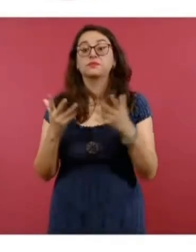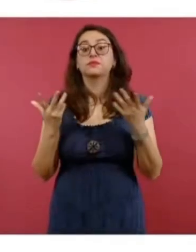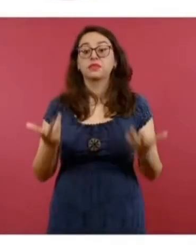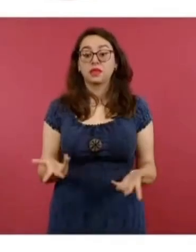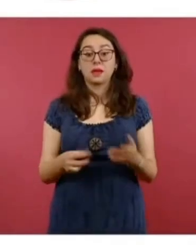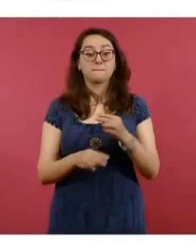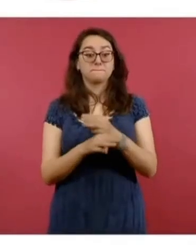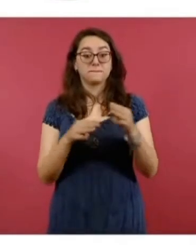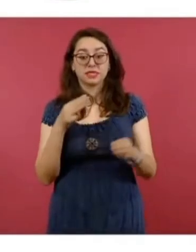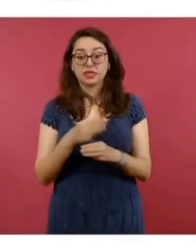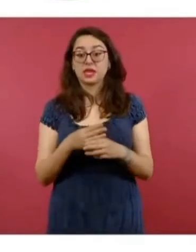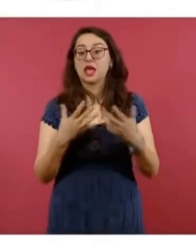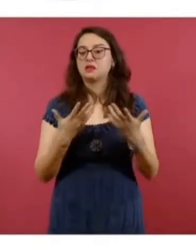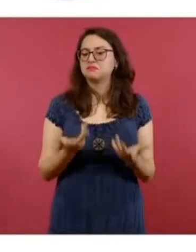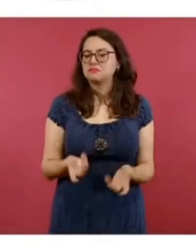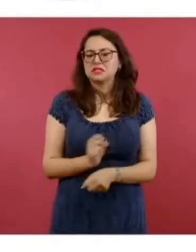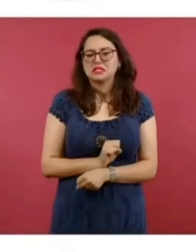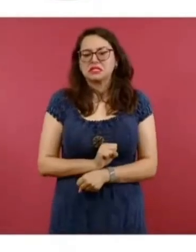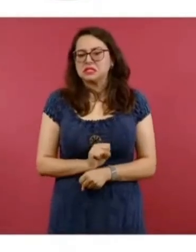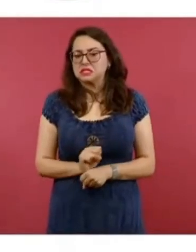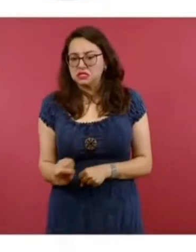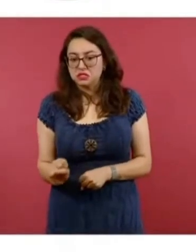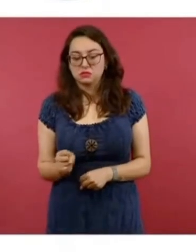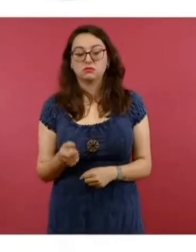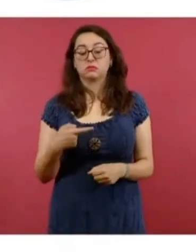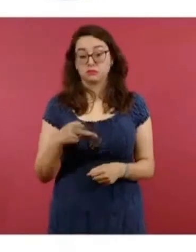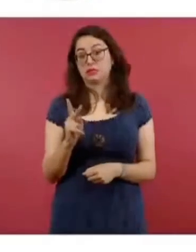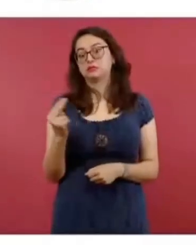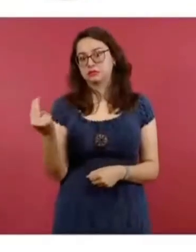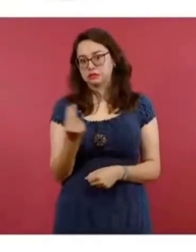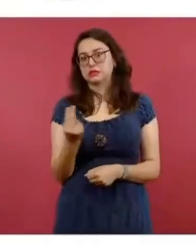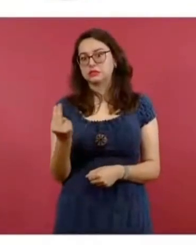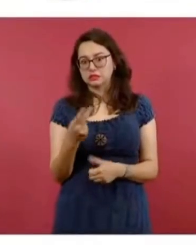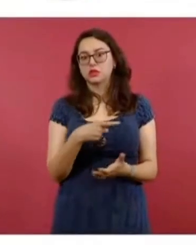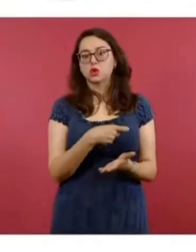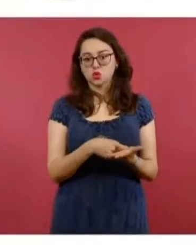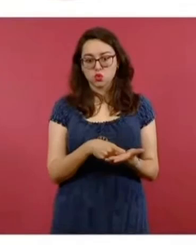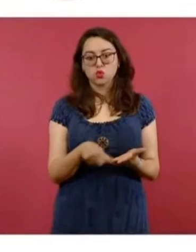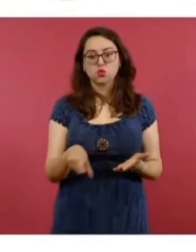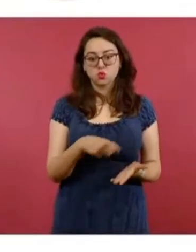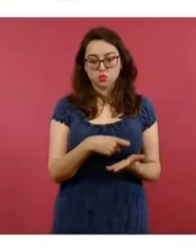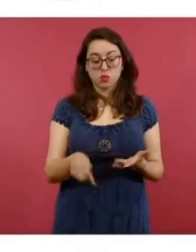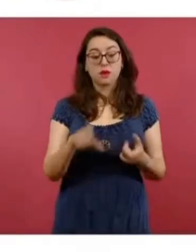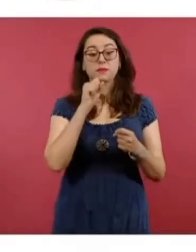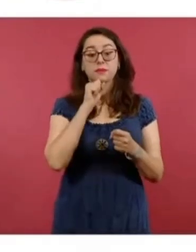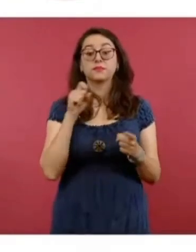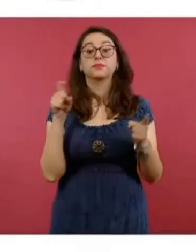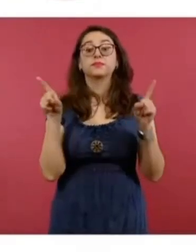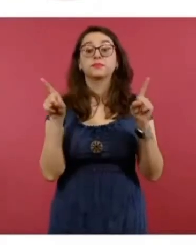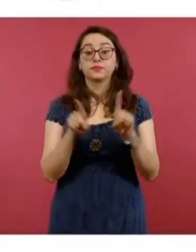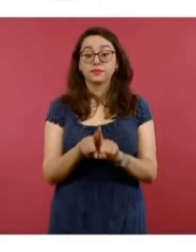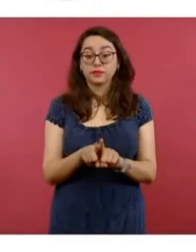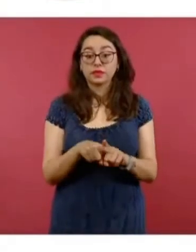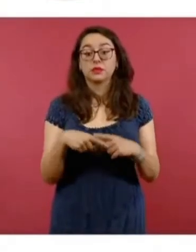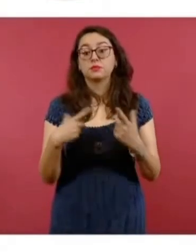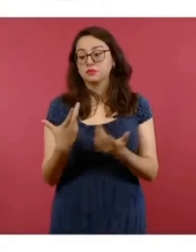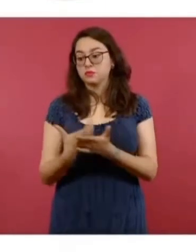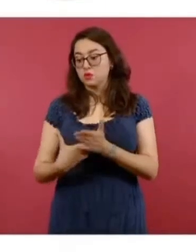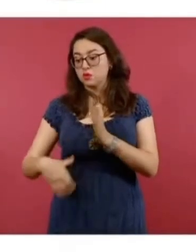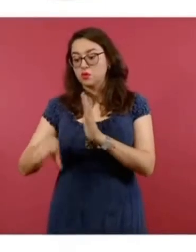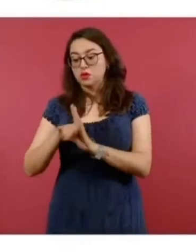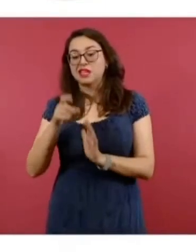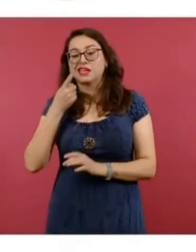muy sencillos, pero que se tenían que contar con ellos. Lo mismo una unidad dental para que el consultorio dental